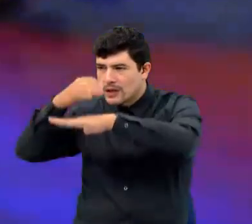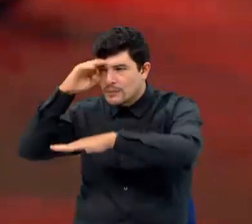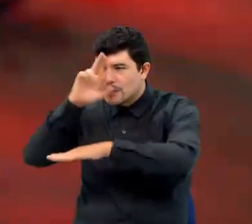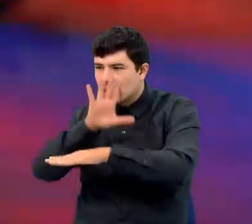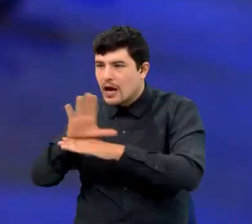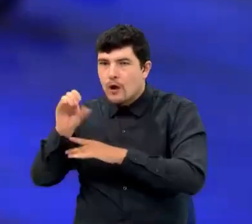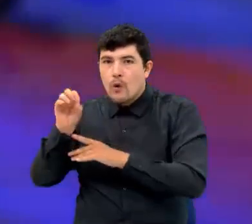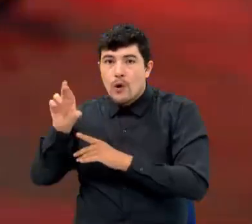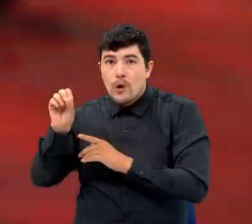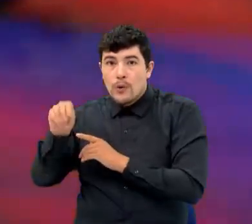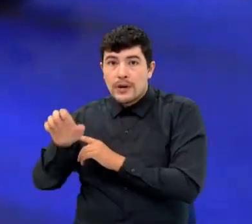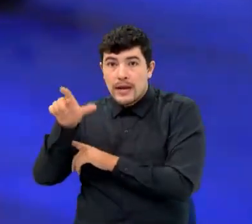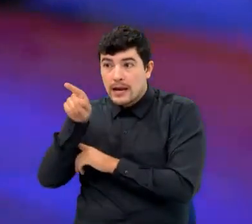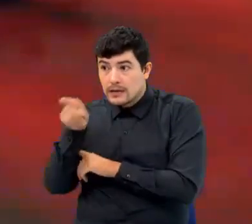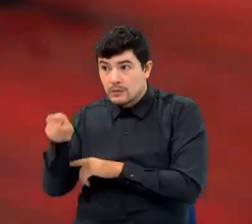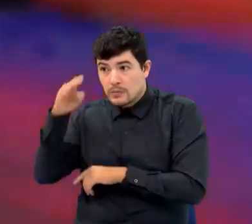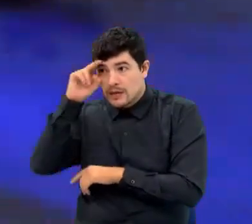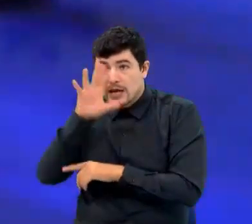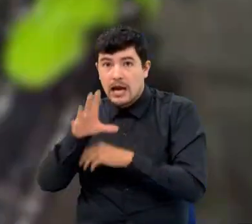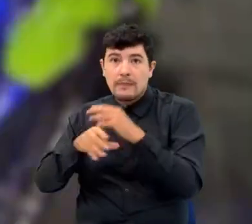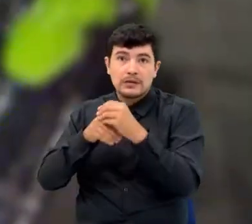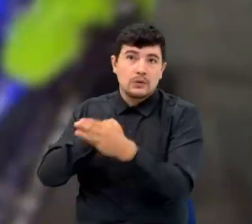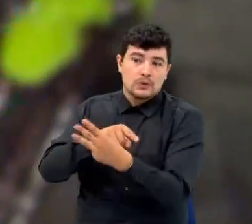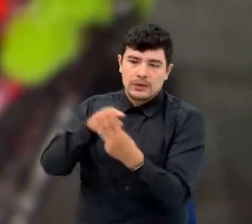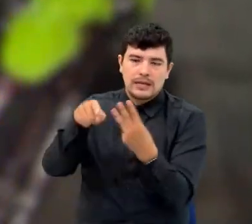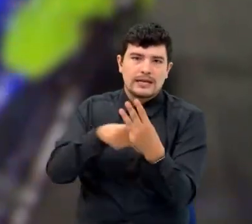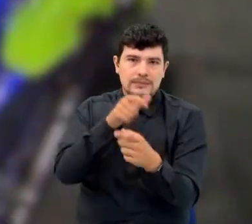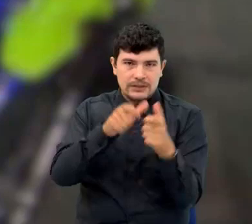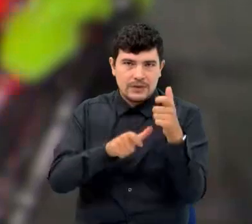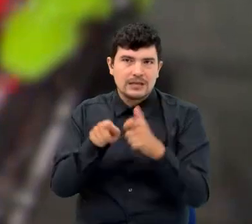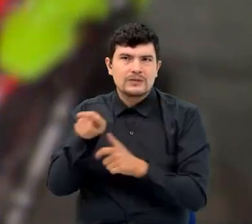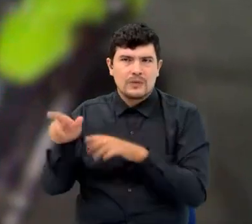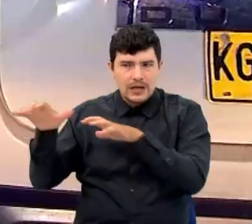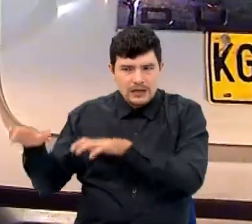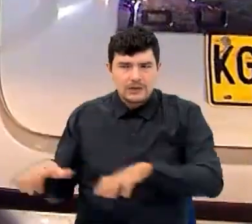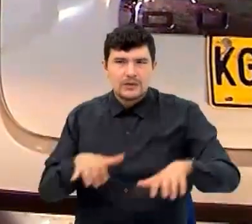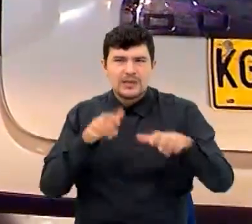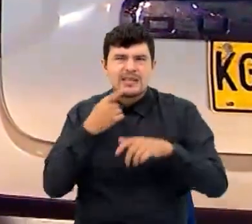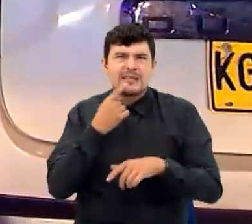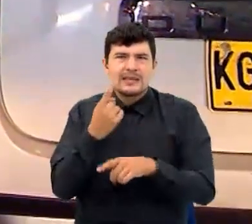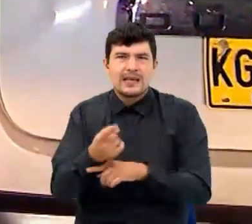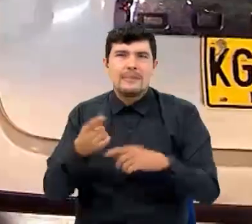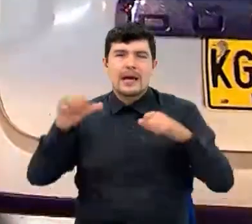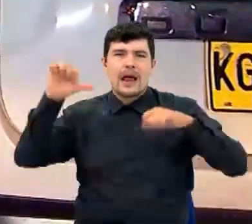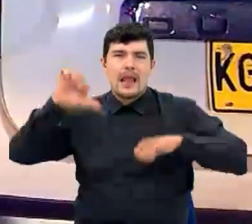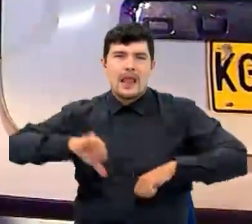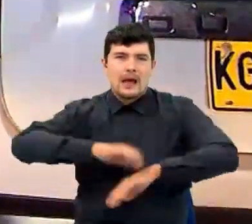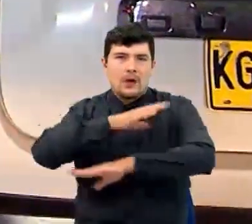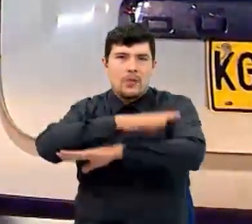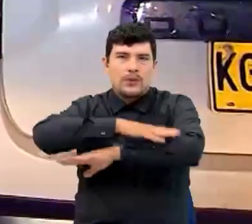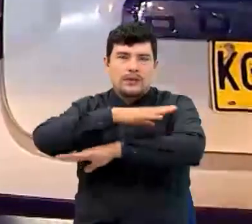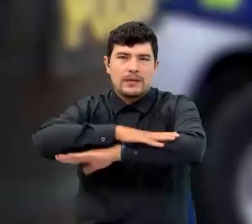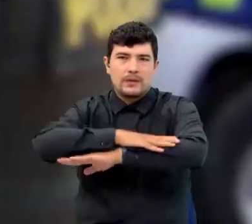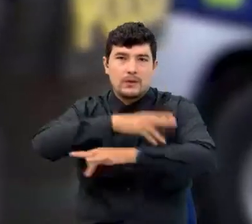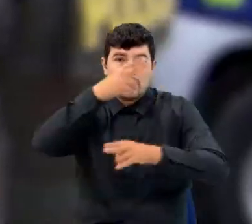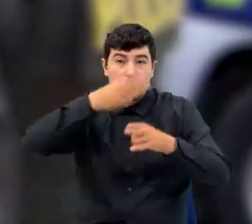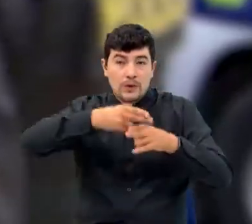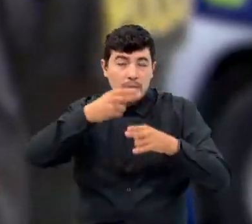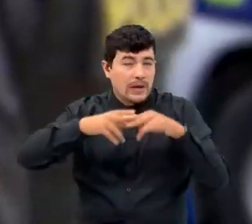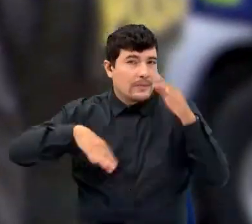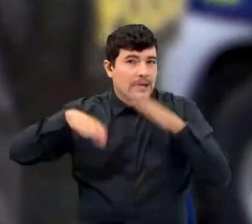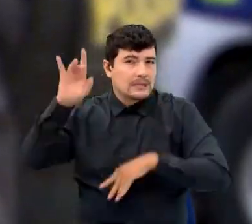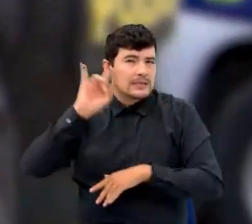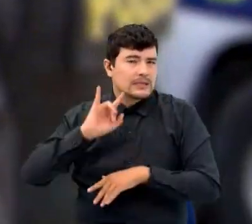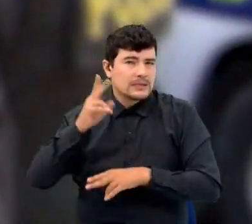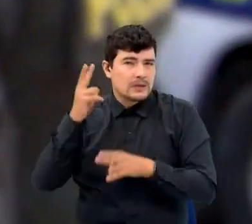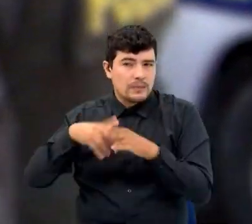de la policía y otros tres funcionarios estarían involucrados en actos asociados a mal comportamiento. Los nombres que más suenan por estos días